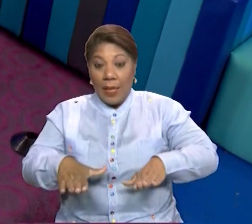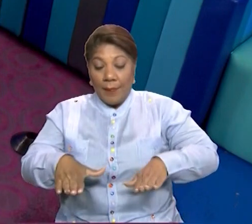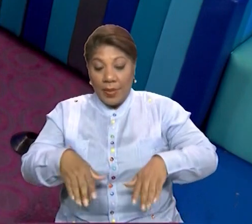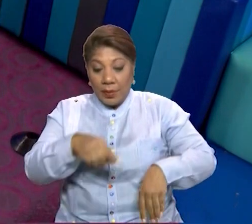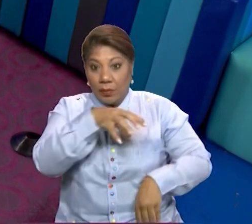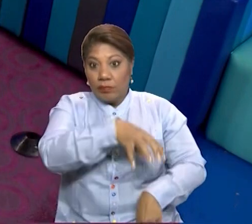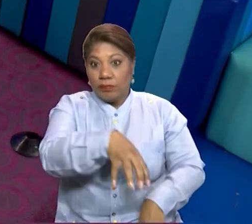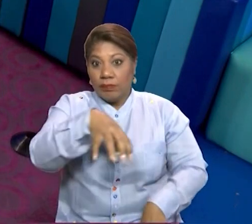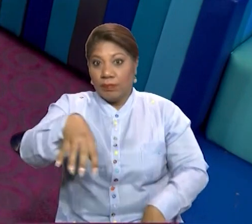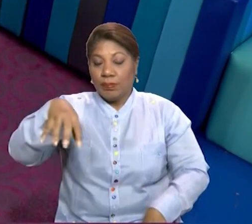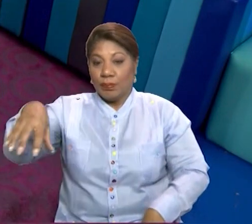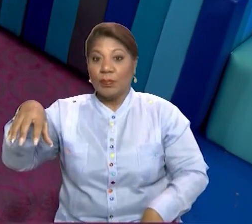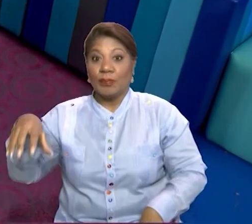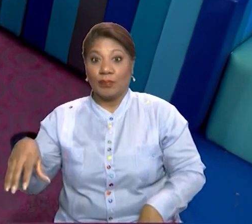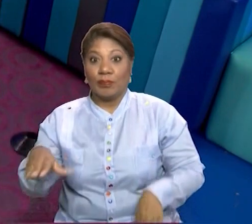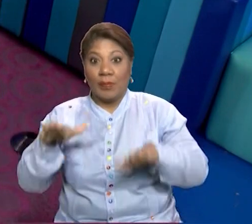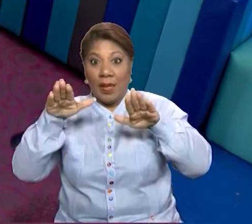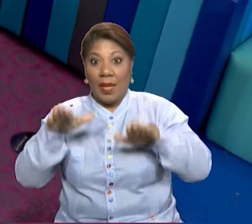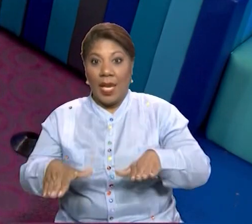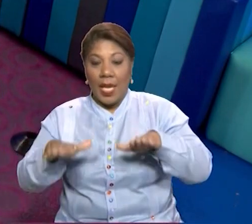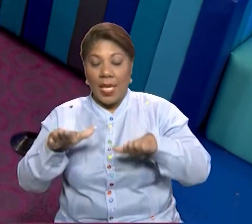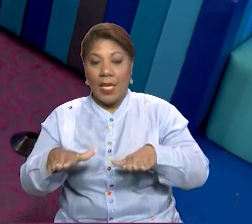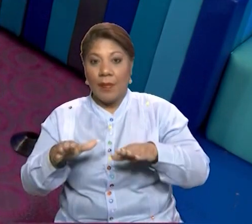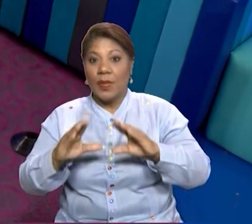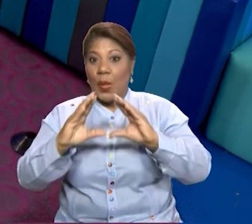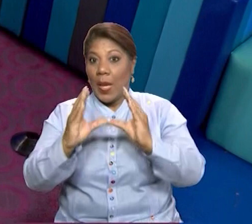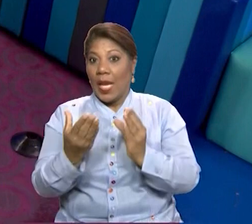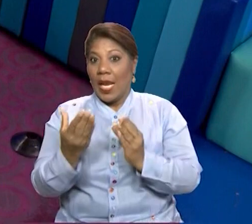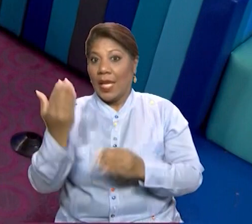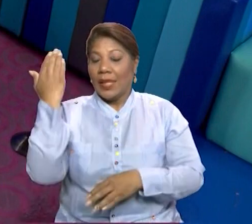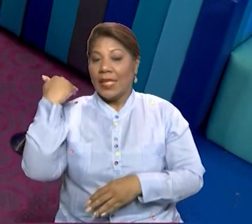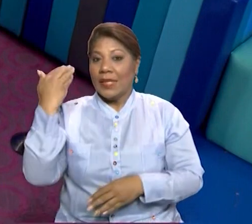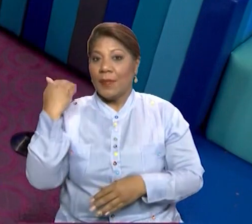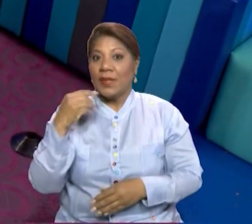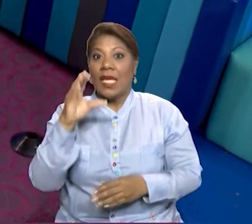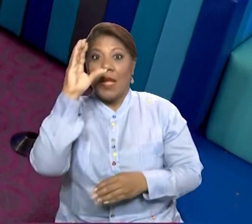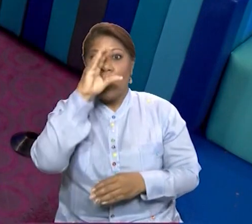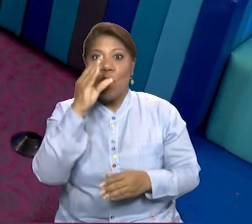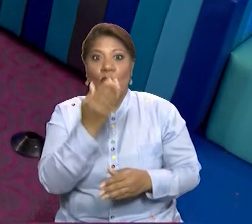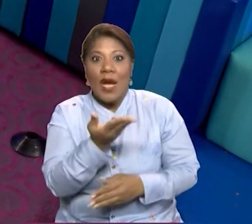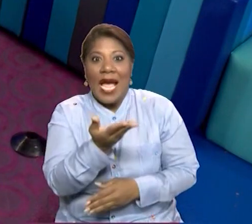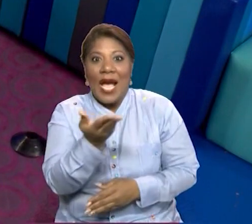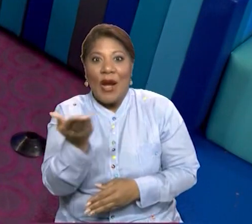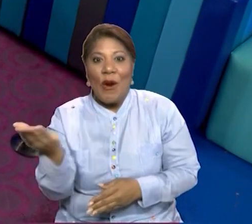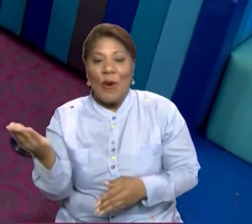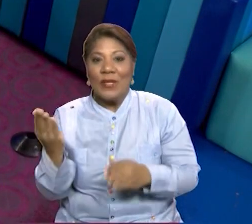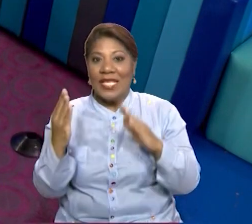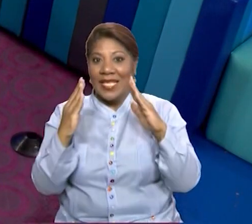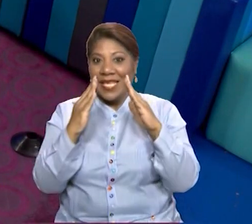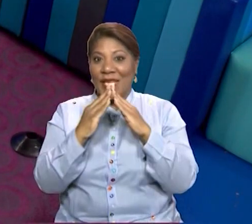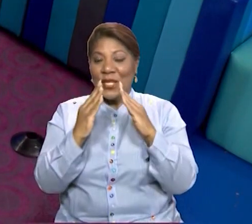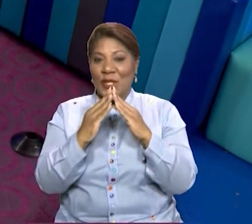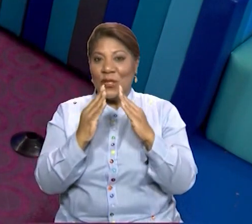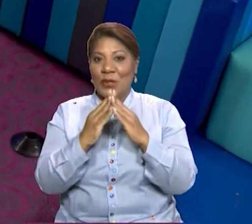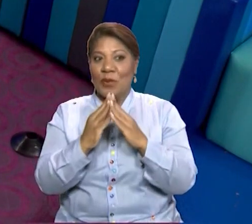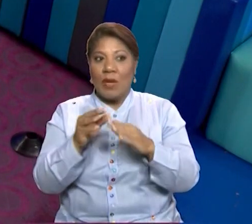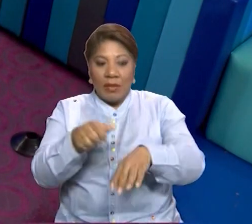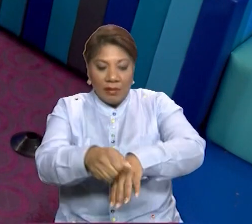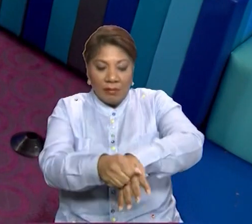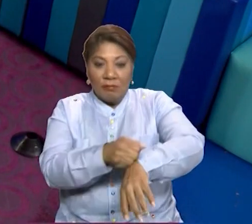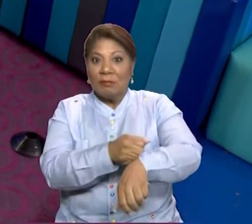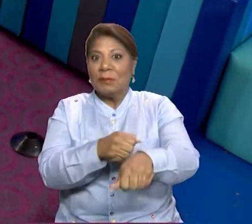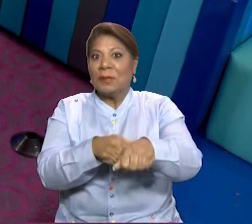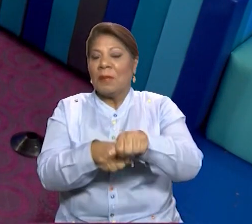implementos en el suelo. Yo las clases pasadas les dije que íbamos a trabajar con materiales caseros. Ustedes en su casa pueden tener